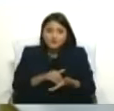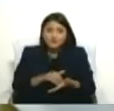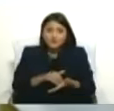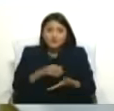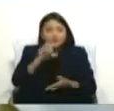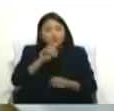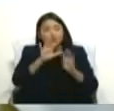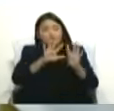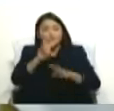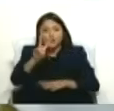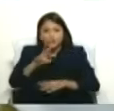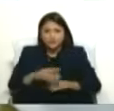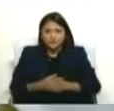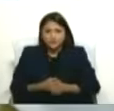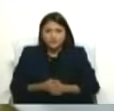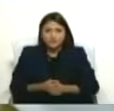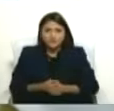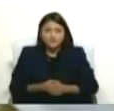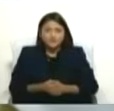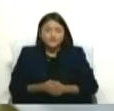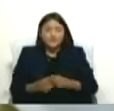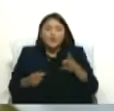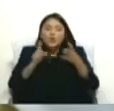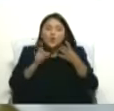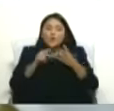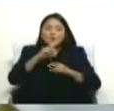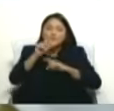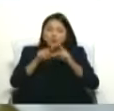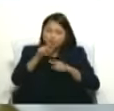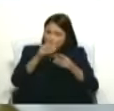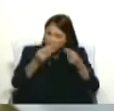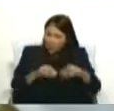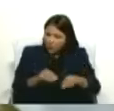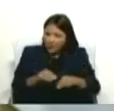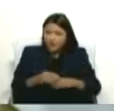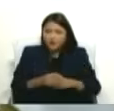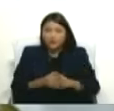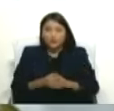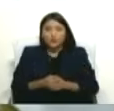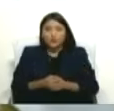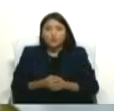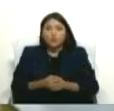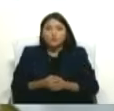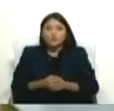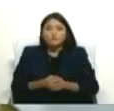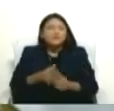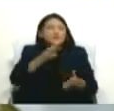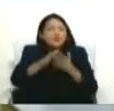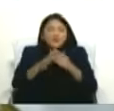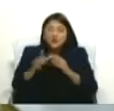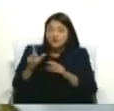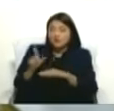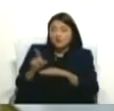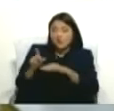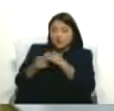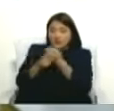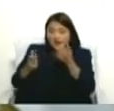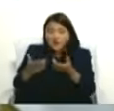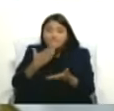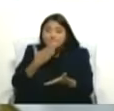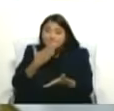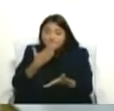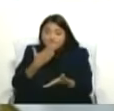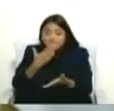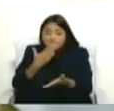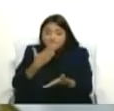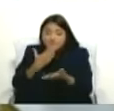10.555.092. Cuarta pregunta. ¿Está usted de acuerdo en oponerse por todos los medios conforme a derecho